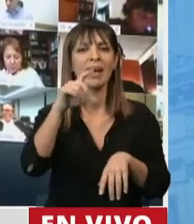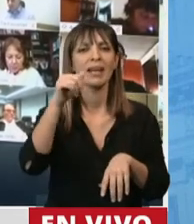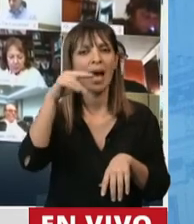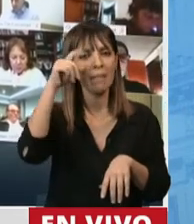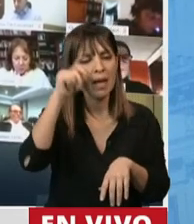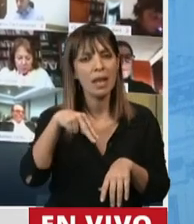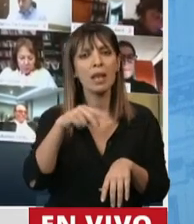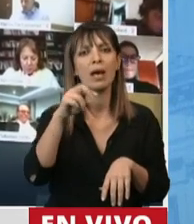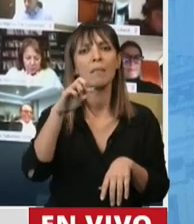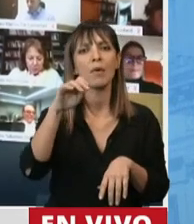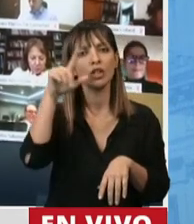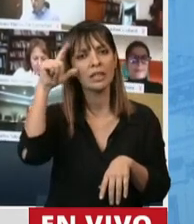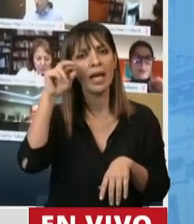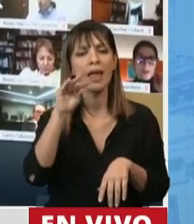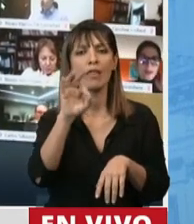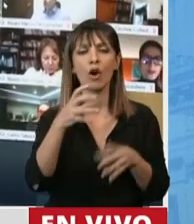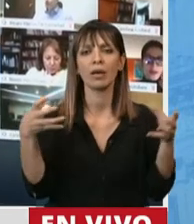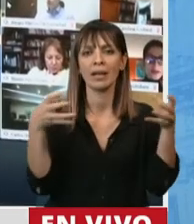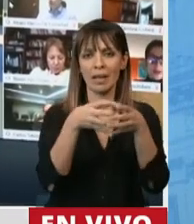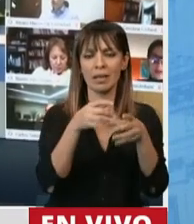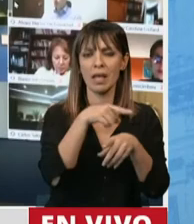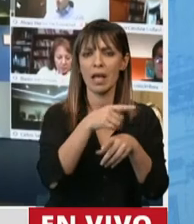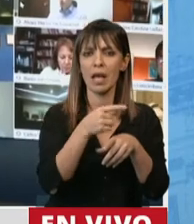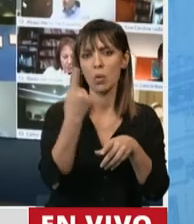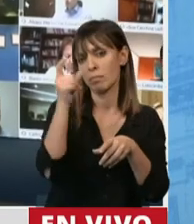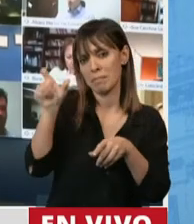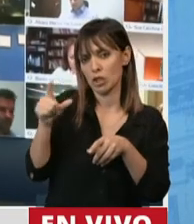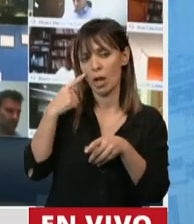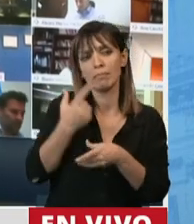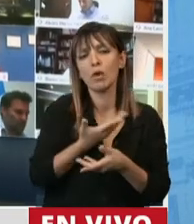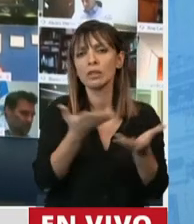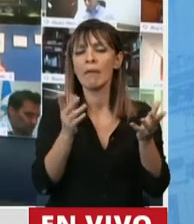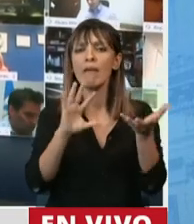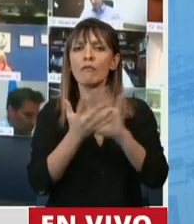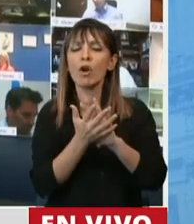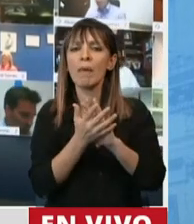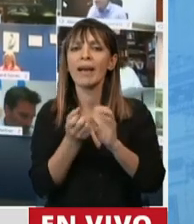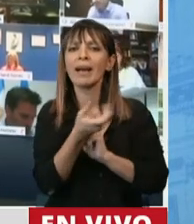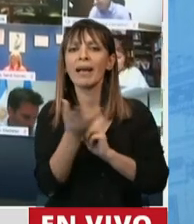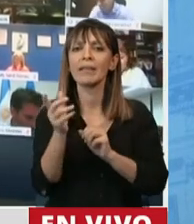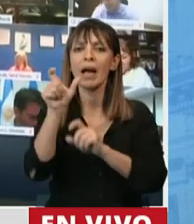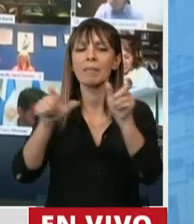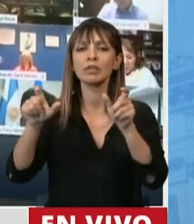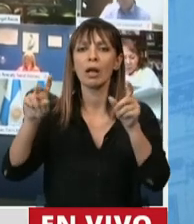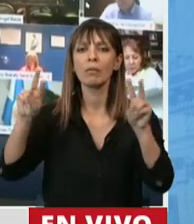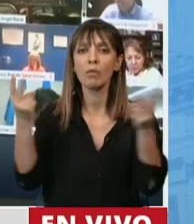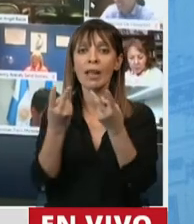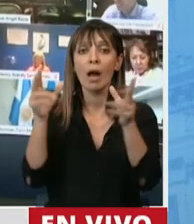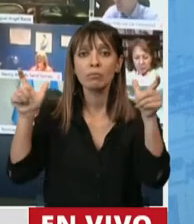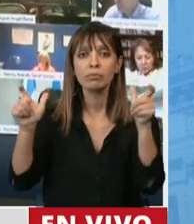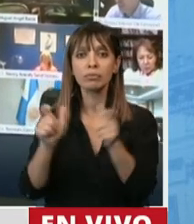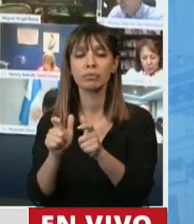y la gente de la Coalición Cívica, un médico de la Mayo Clinic nos mostraba la disminución en mortalidad en pacientes en Nueva York